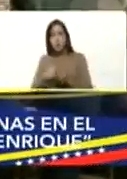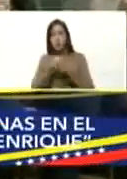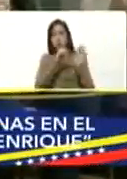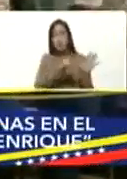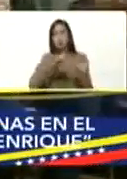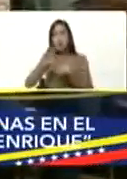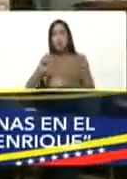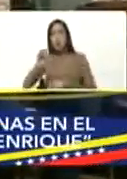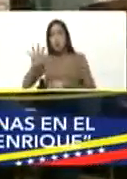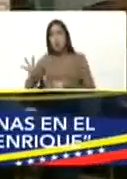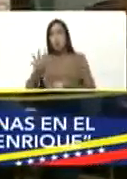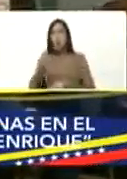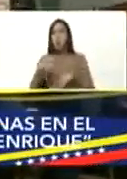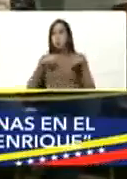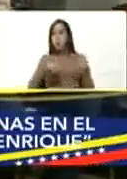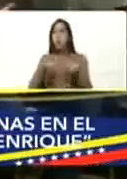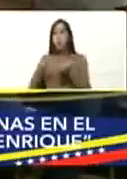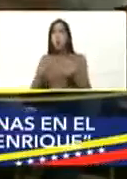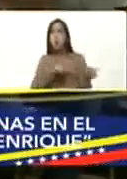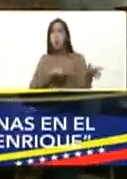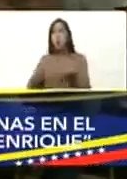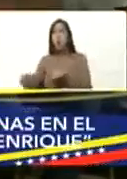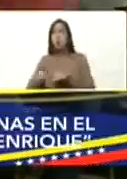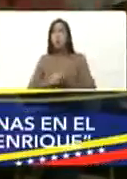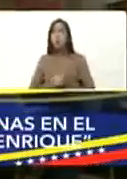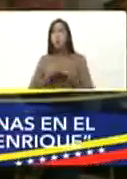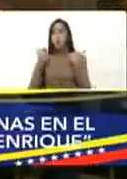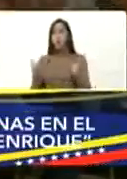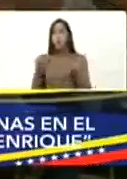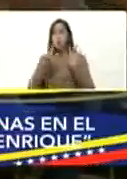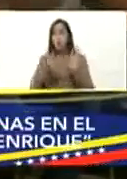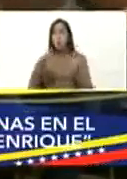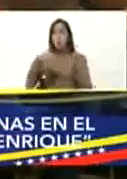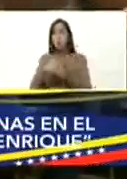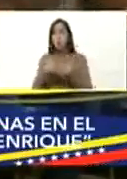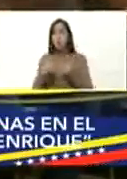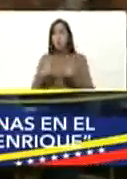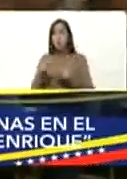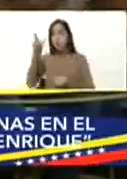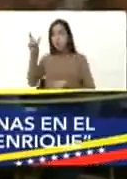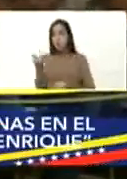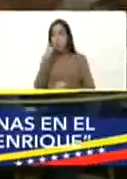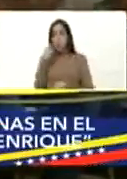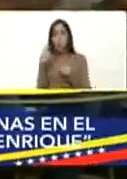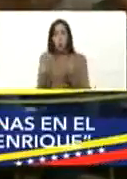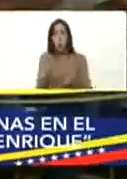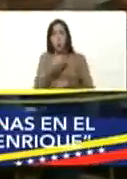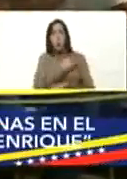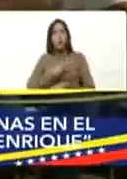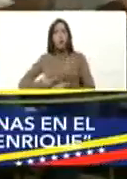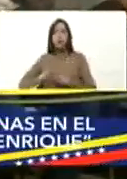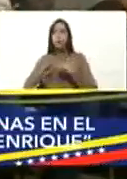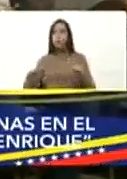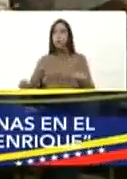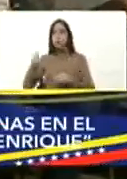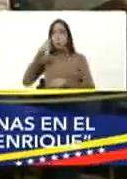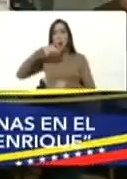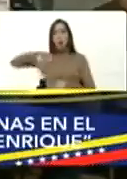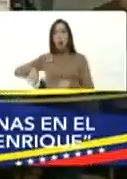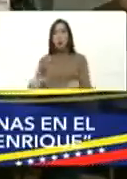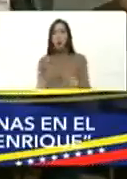34.604 títulos entregados, hoy son 8.000. Pero Jonathan, cuéntale a nuestro presidente y a todo el pueblo de